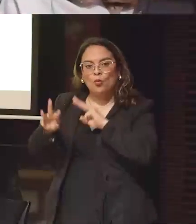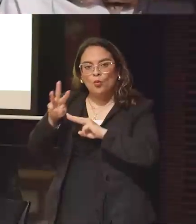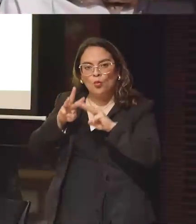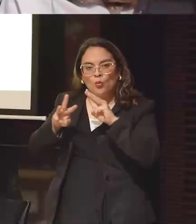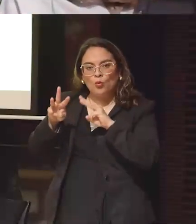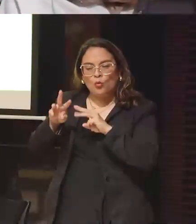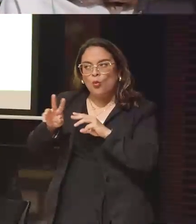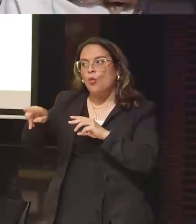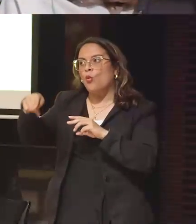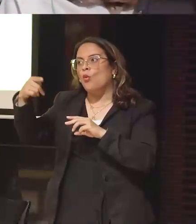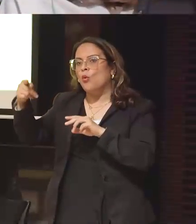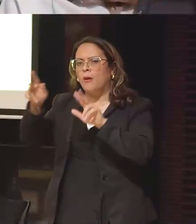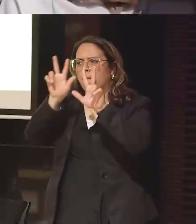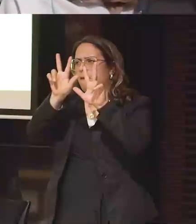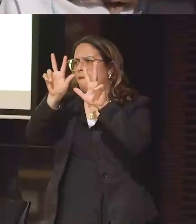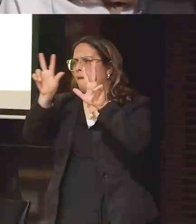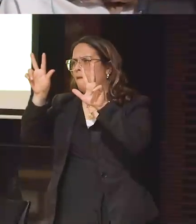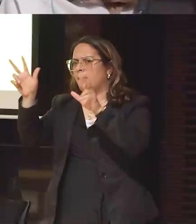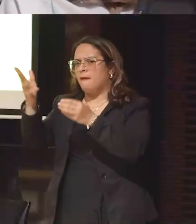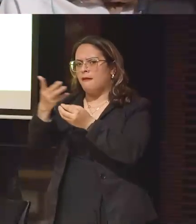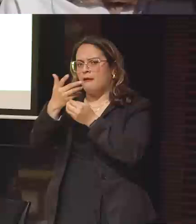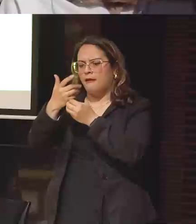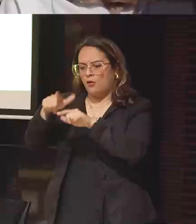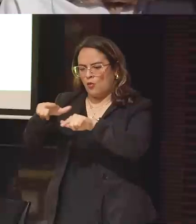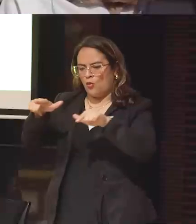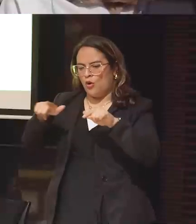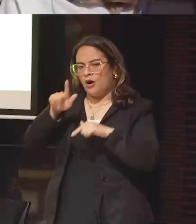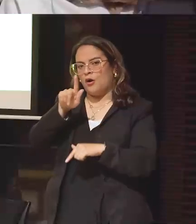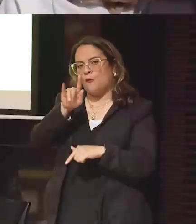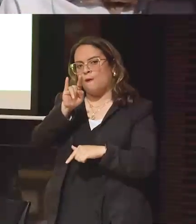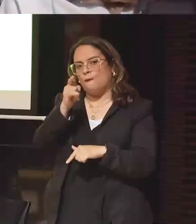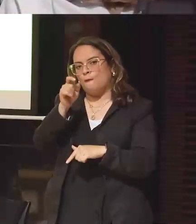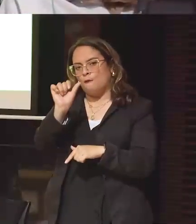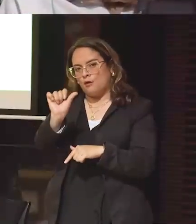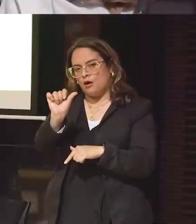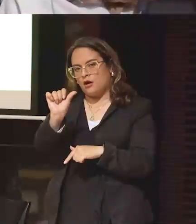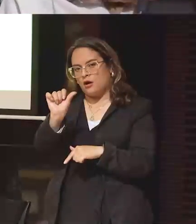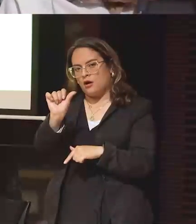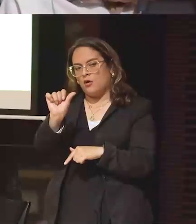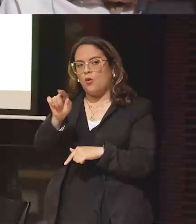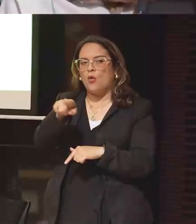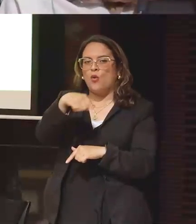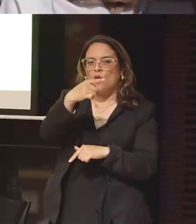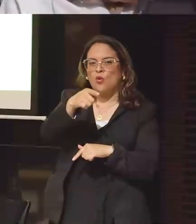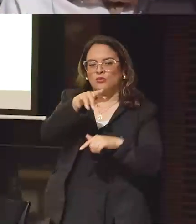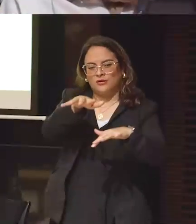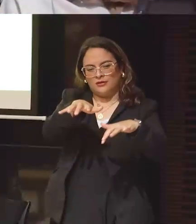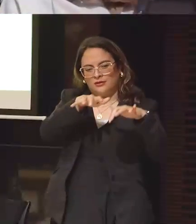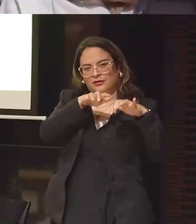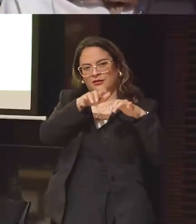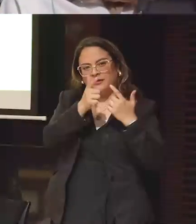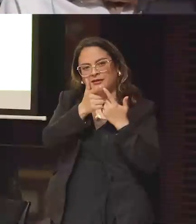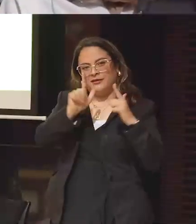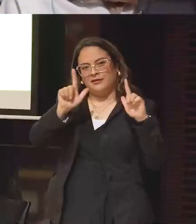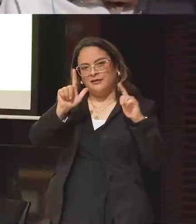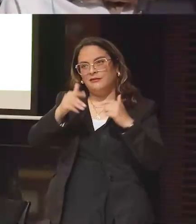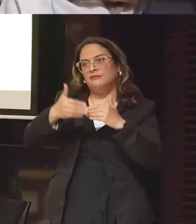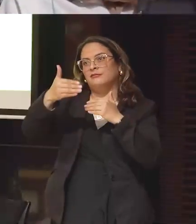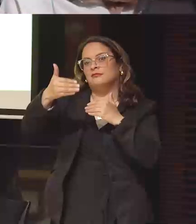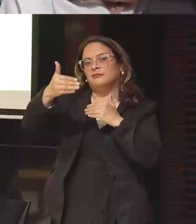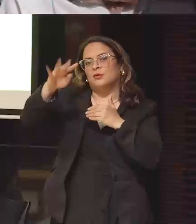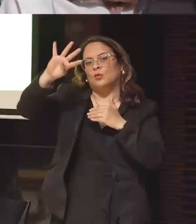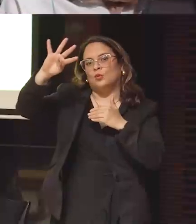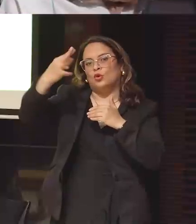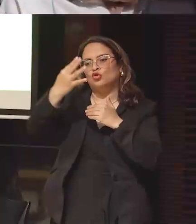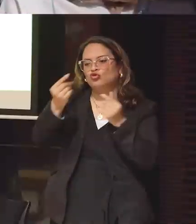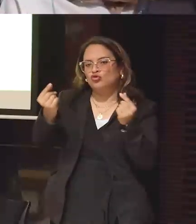hacer una exposición de arte en la fuga, y después de eso, imagínense que el Teatro Libre, que está a 4 cuadras arriba, cerca al Chorro, que es